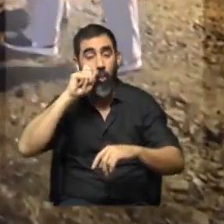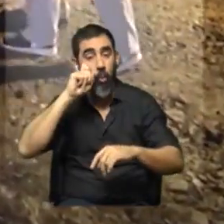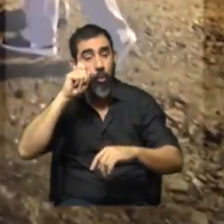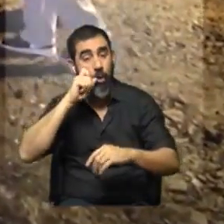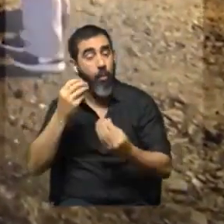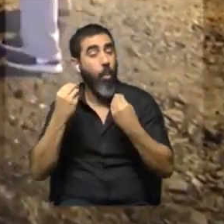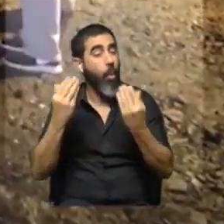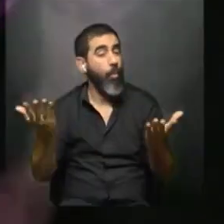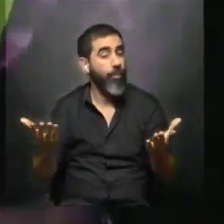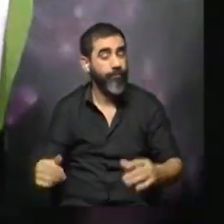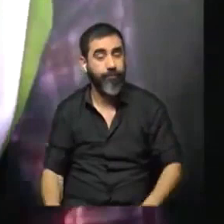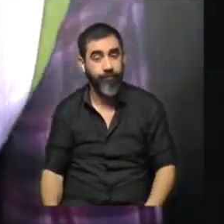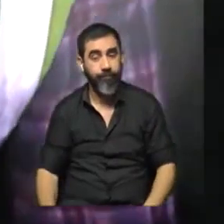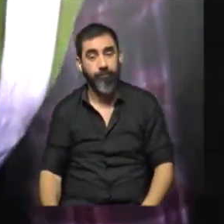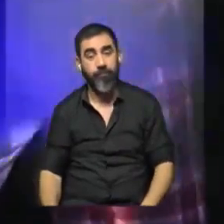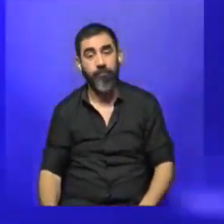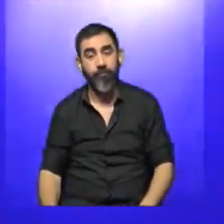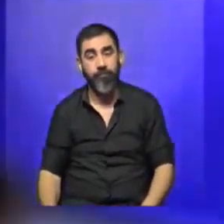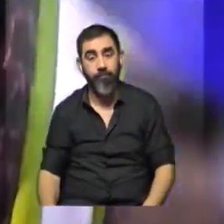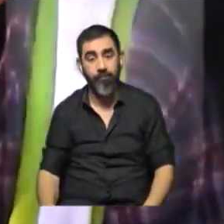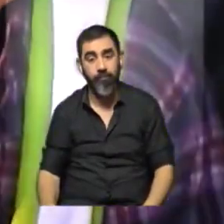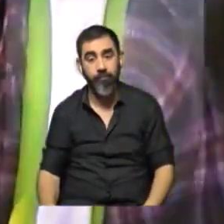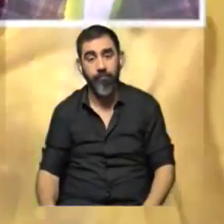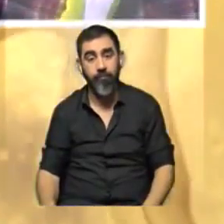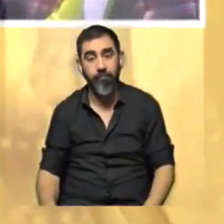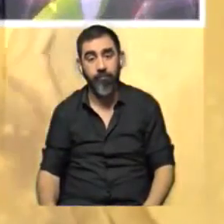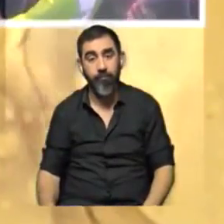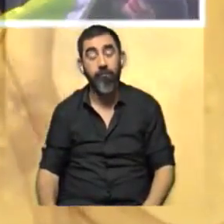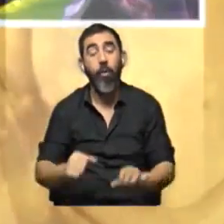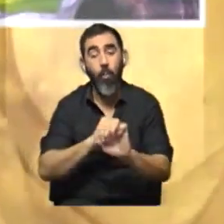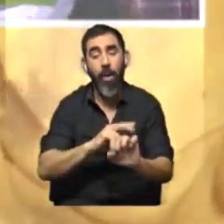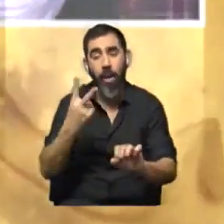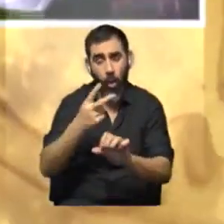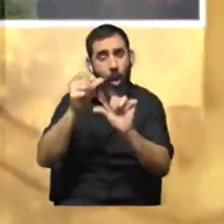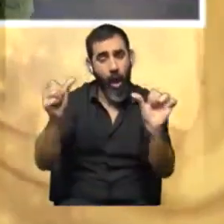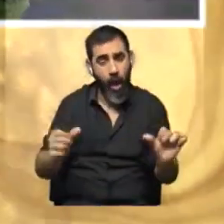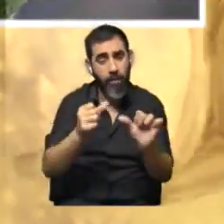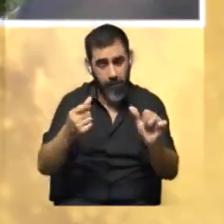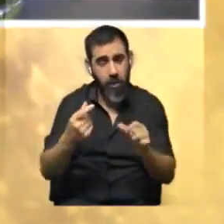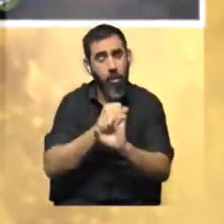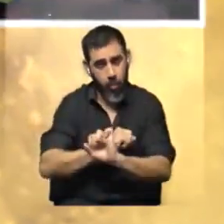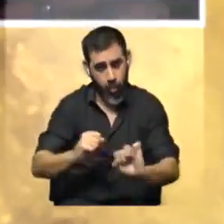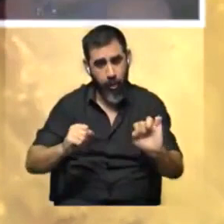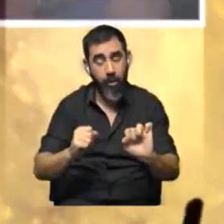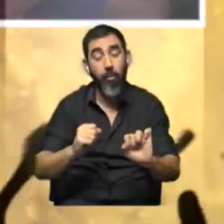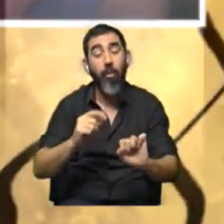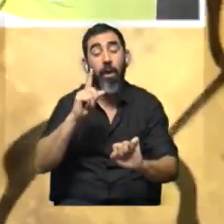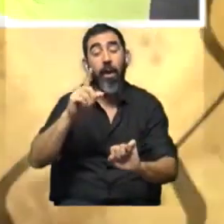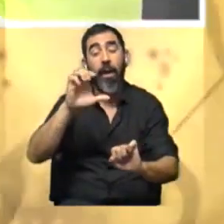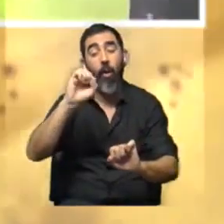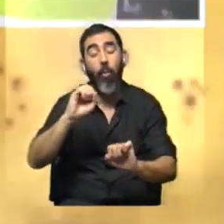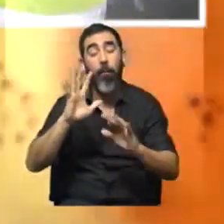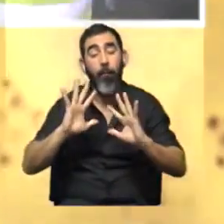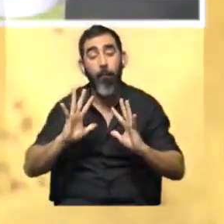Es que sí, es interesante la pregunta, pero no son incompatibles las dos actividades. De hecho, los geoparques mundiales